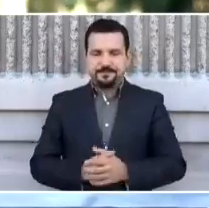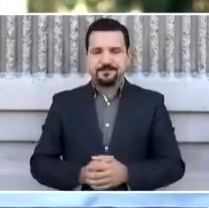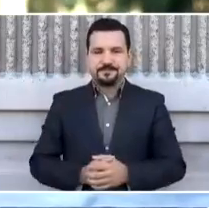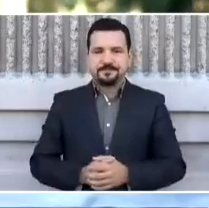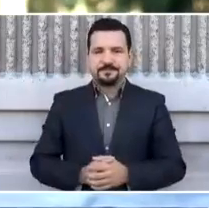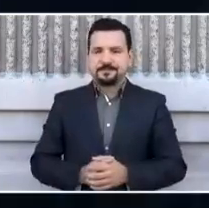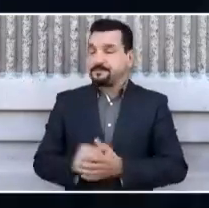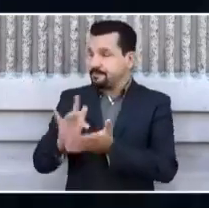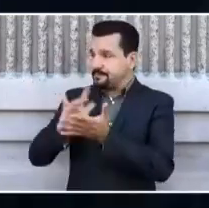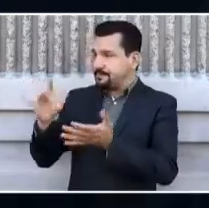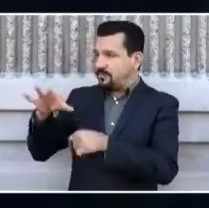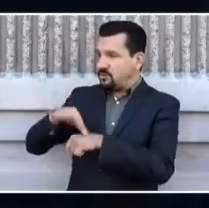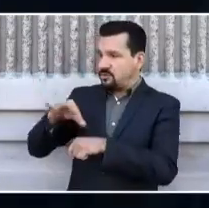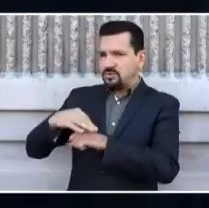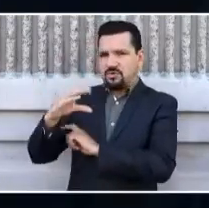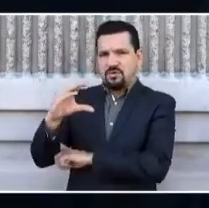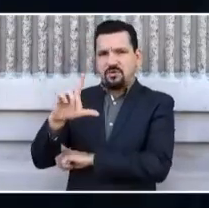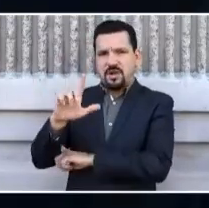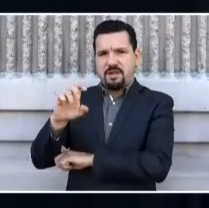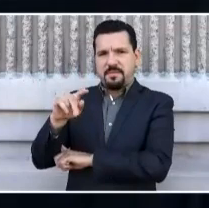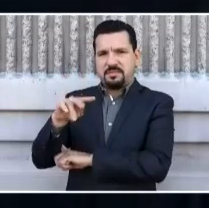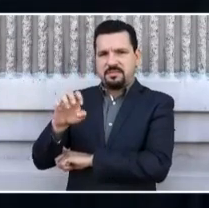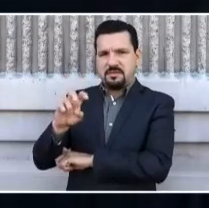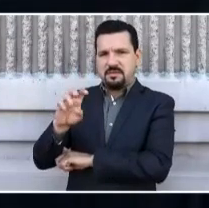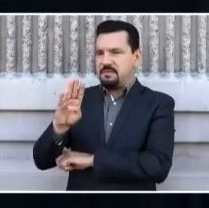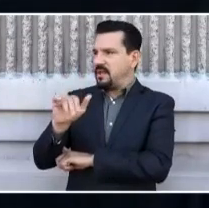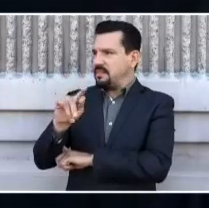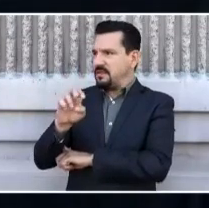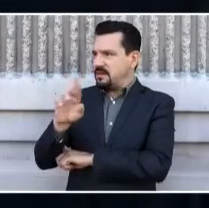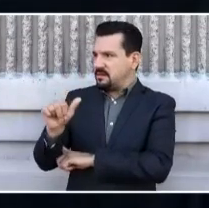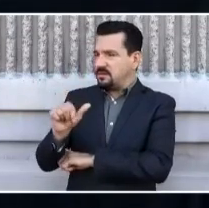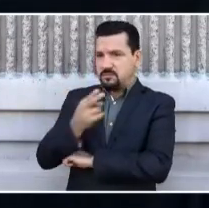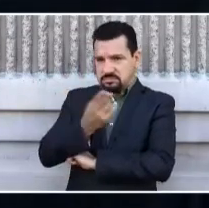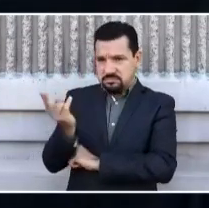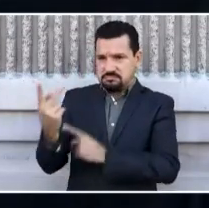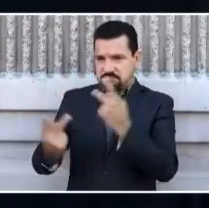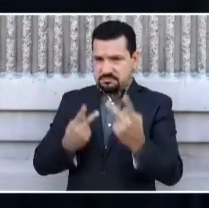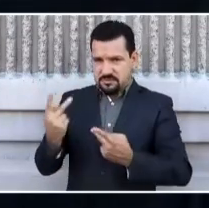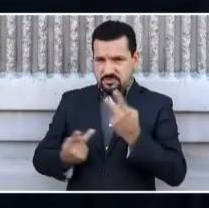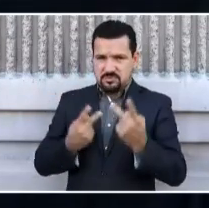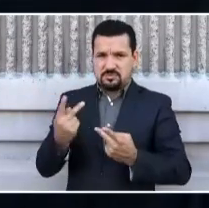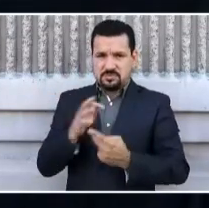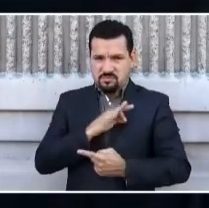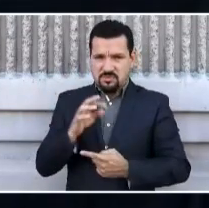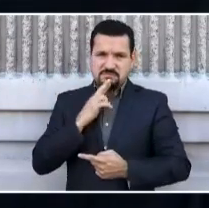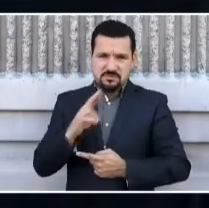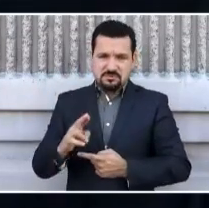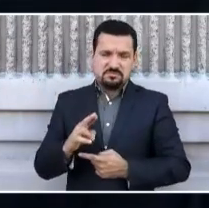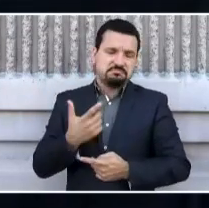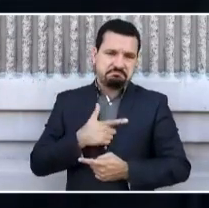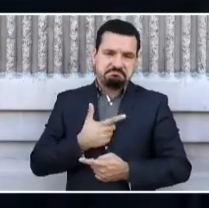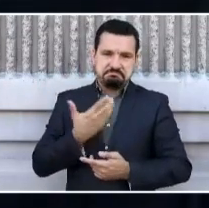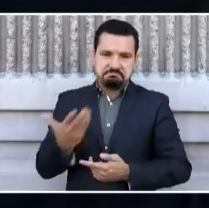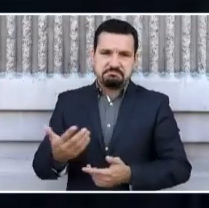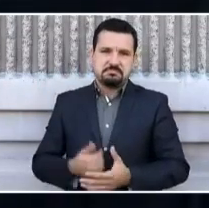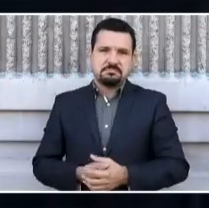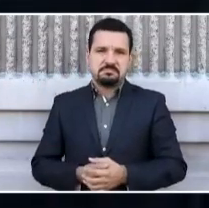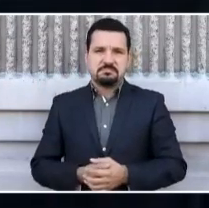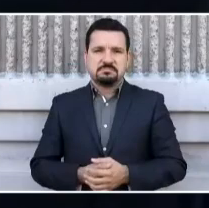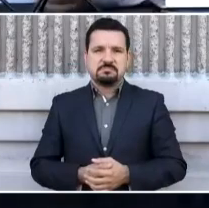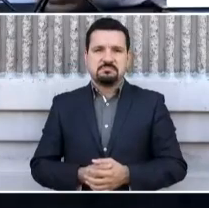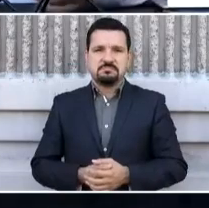Muchas gracias al doctor Clemente Valtierra. Si tienen ustedes preguntas y podemos contestarlas con gusto.